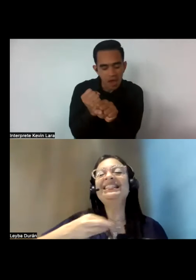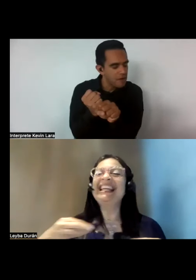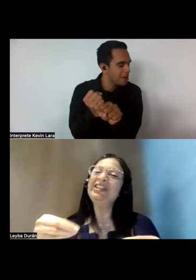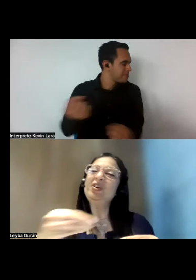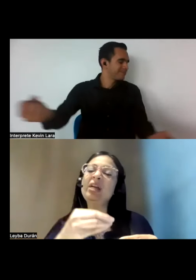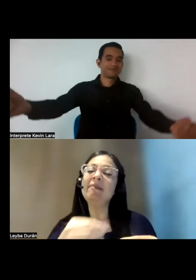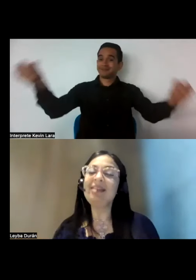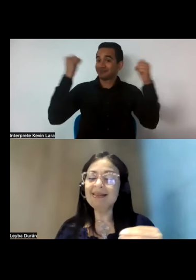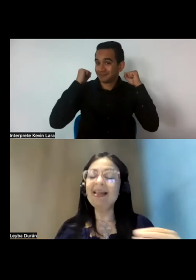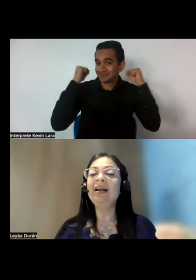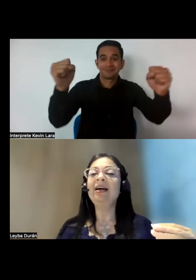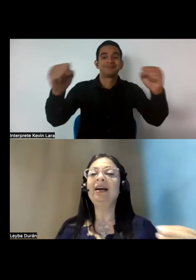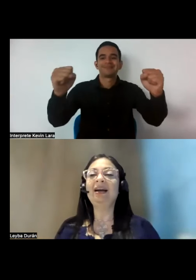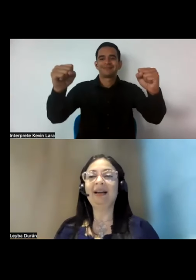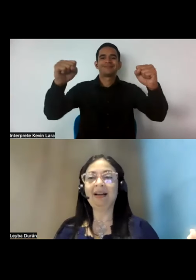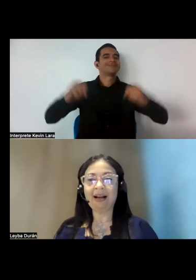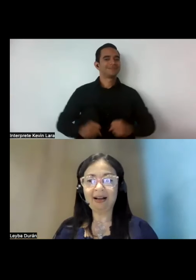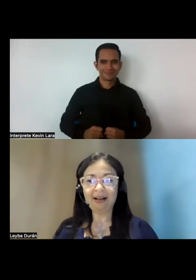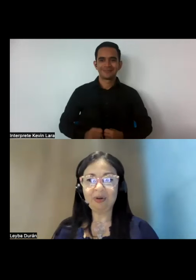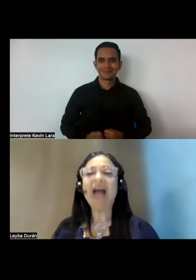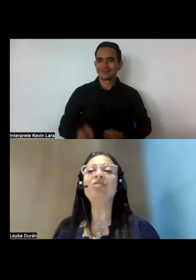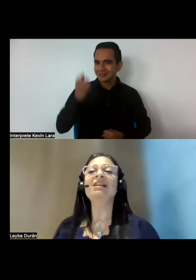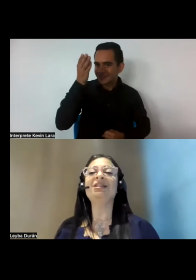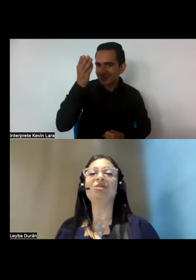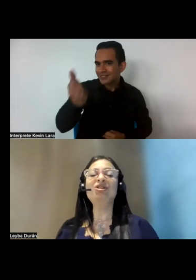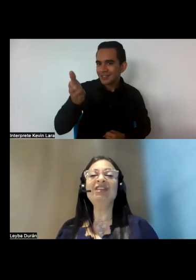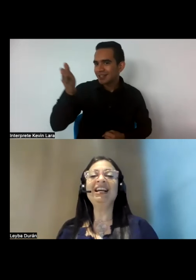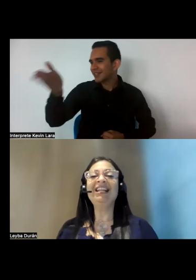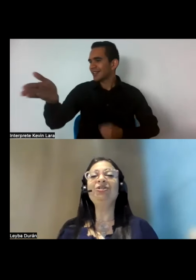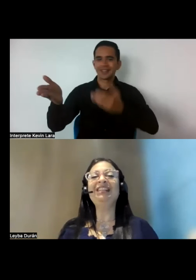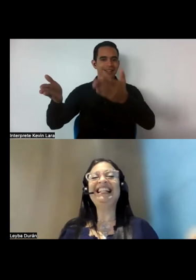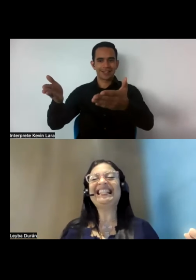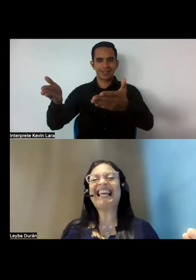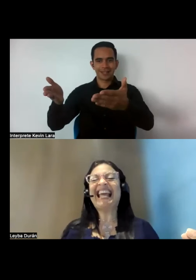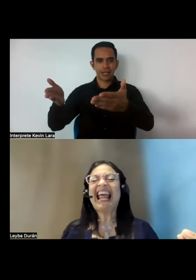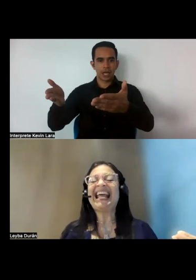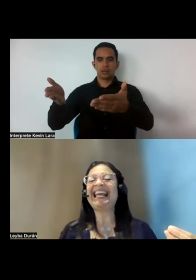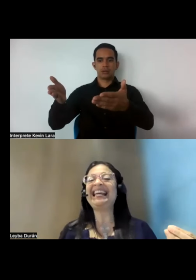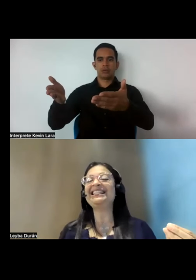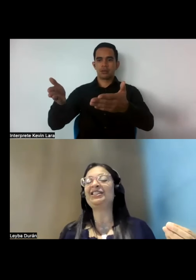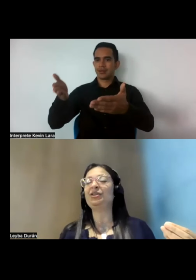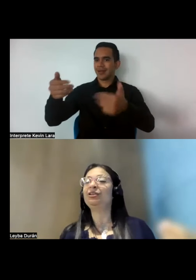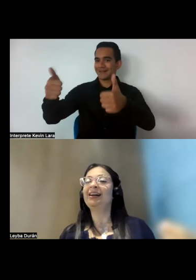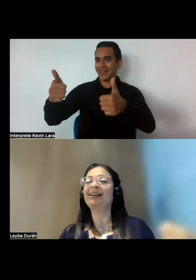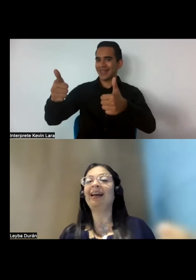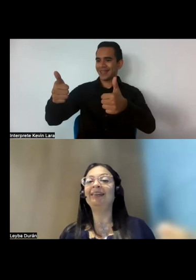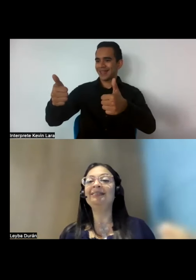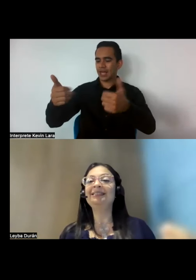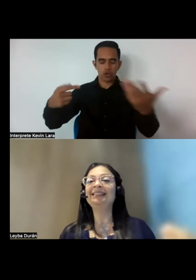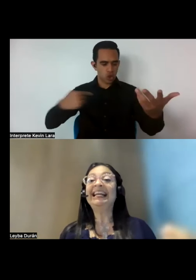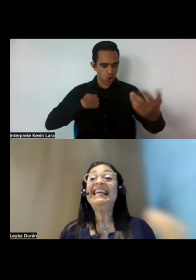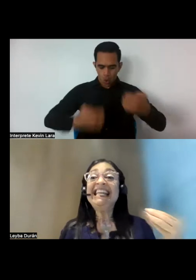algo externo que me dice, hay una situación y tú tienes que